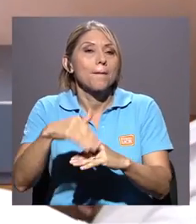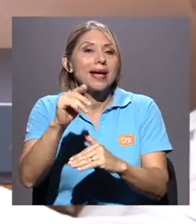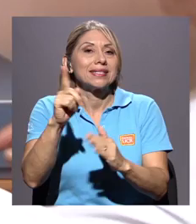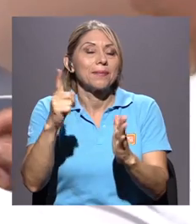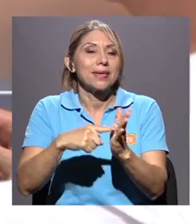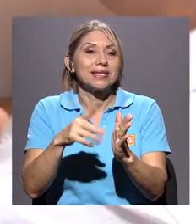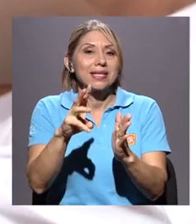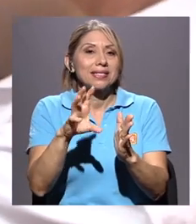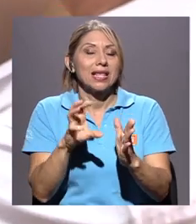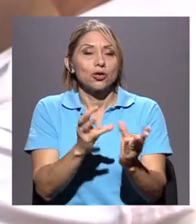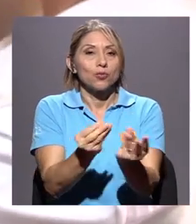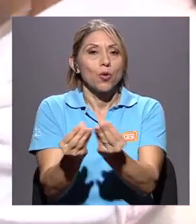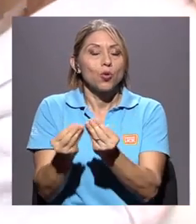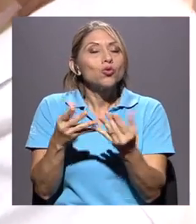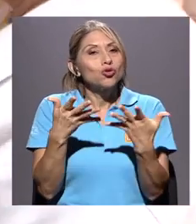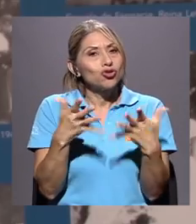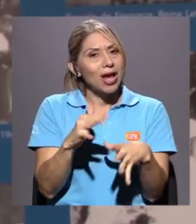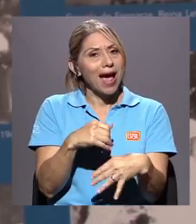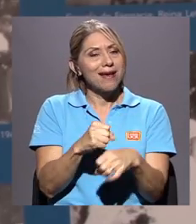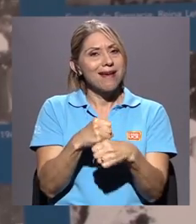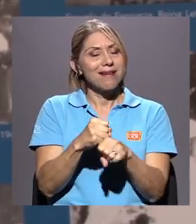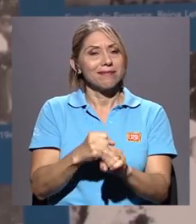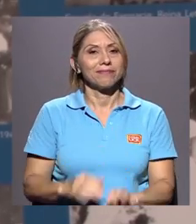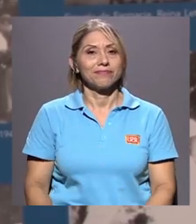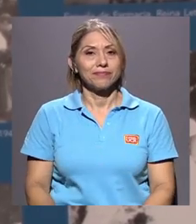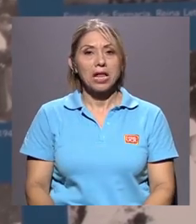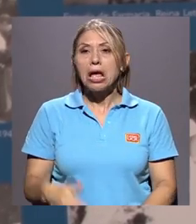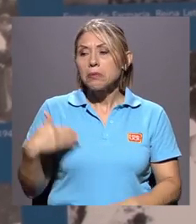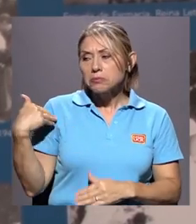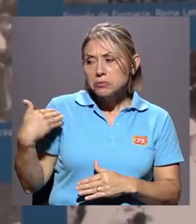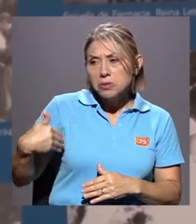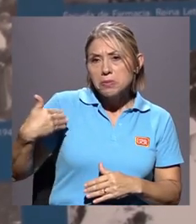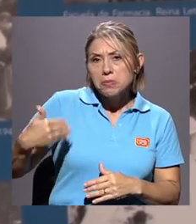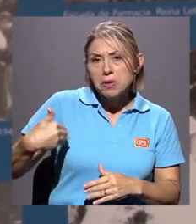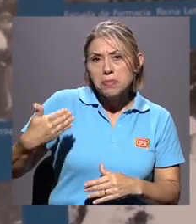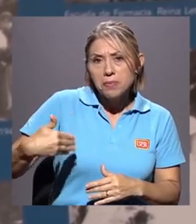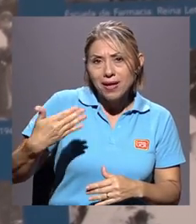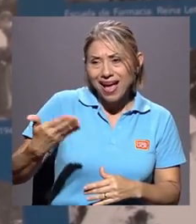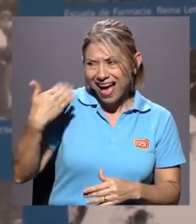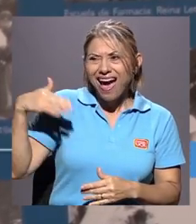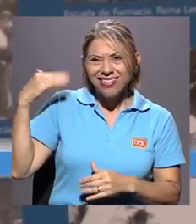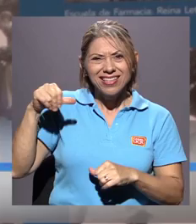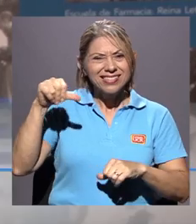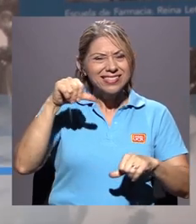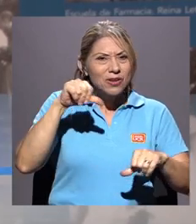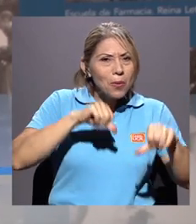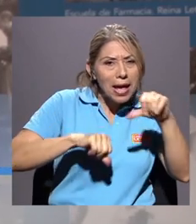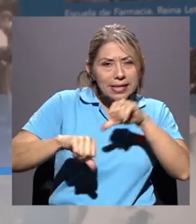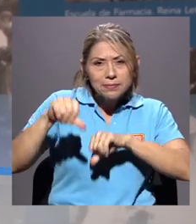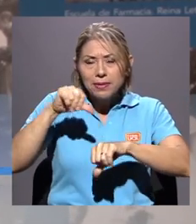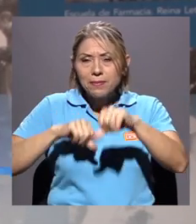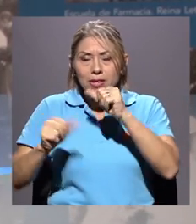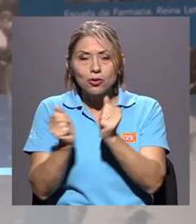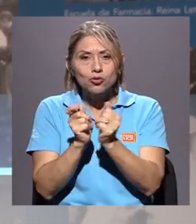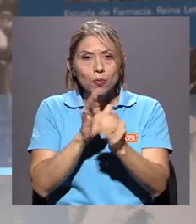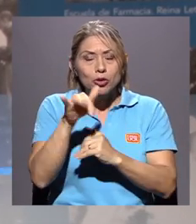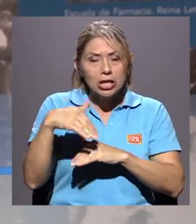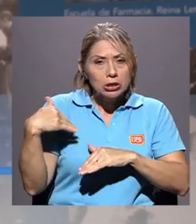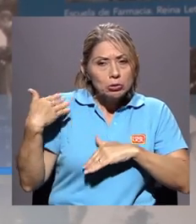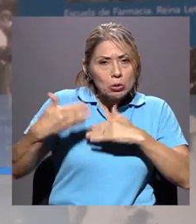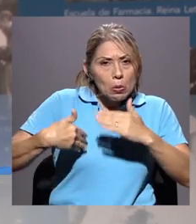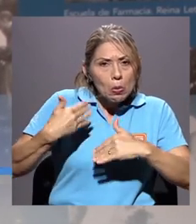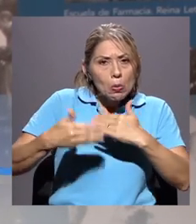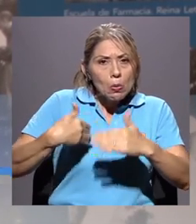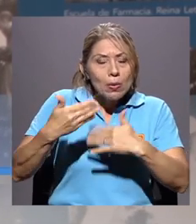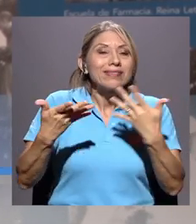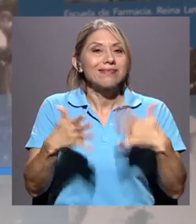productos. Hemos ido formalizándolo. Después de varios experimentos con varios proyectos de investigación, logramos